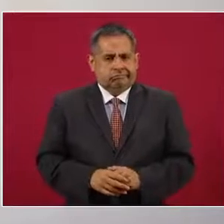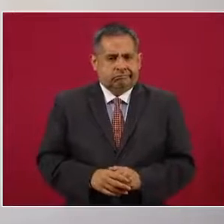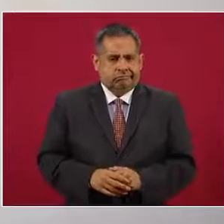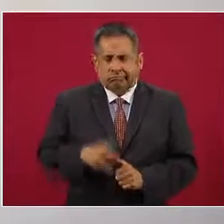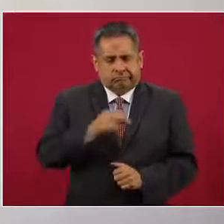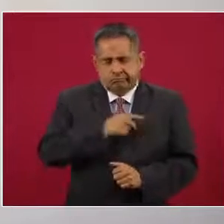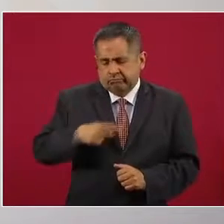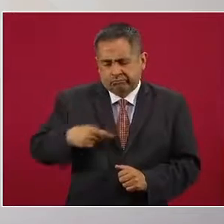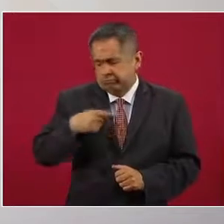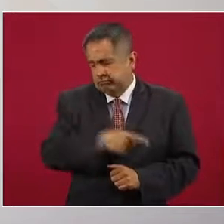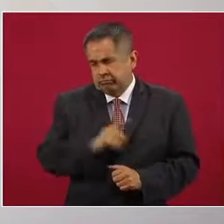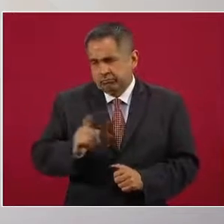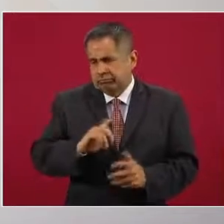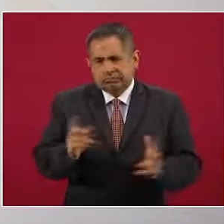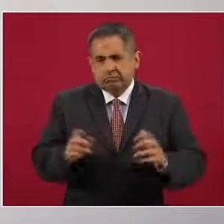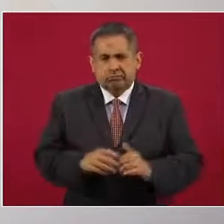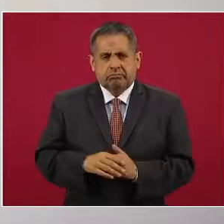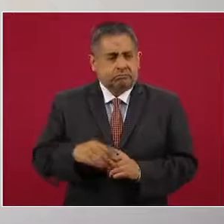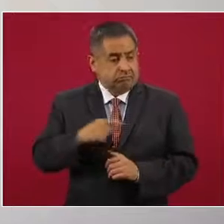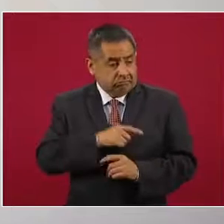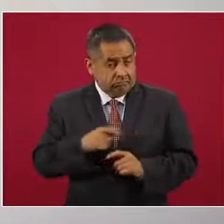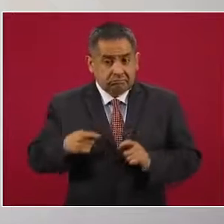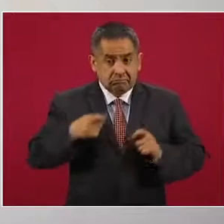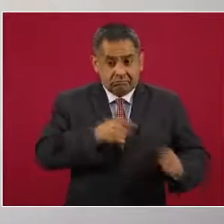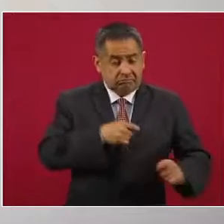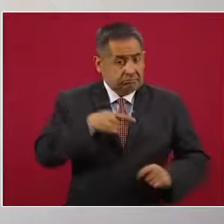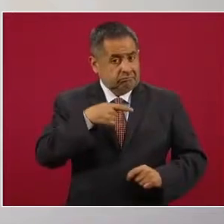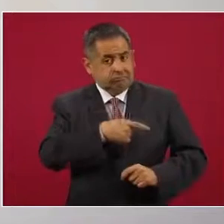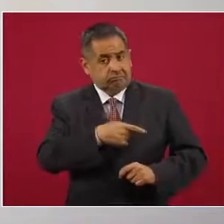no debe de ser